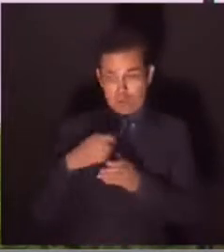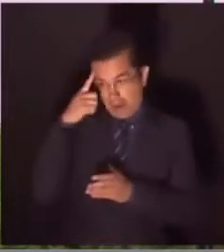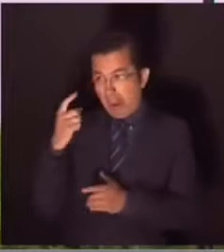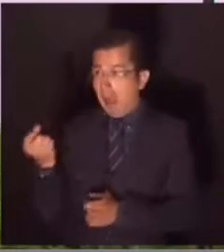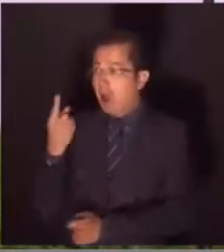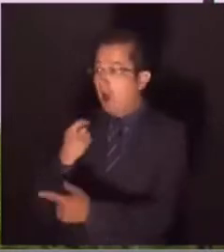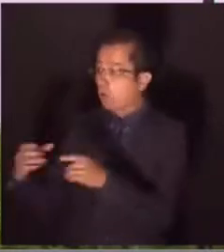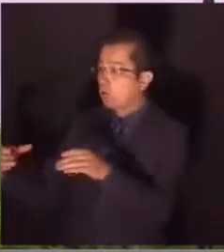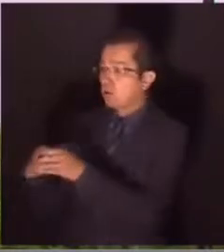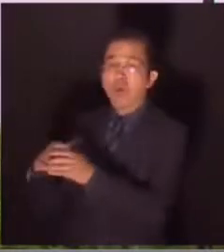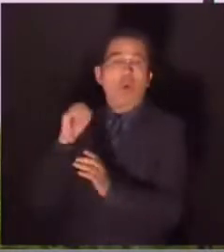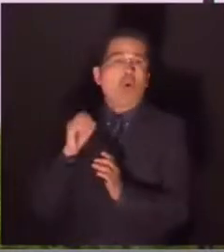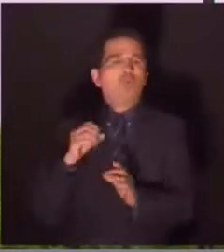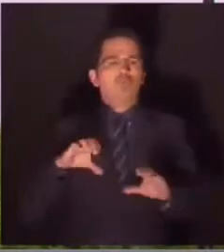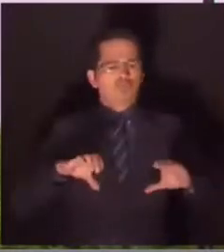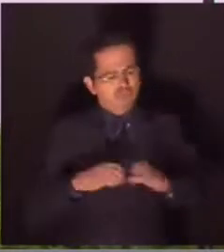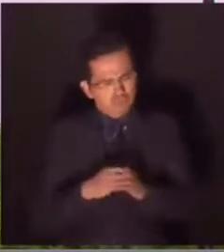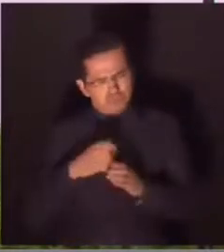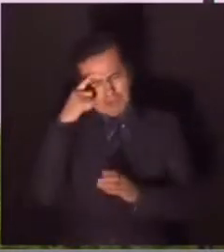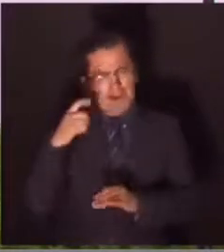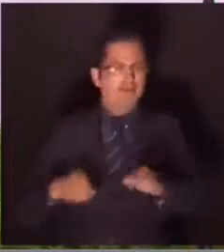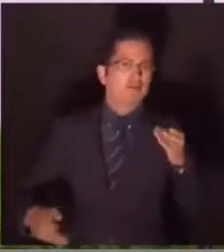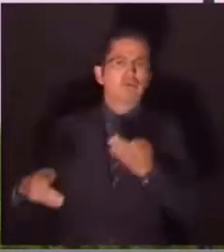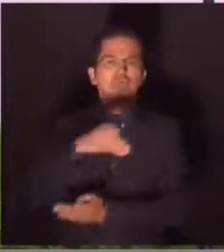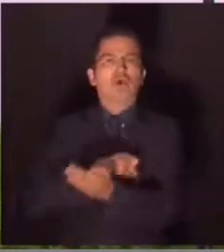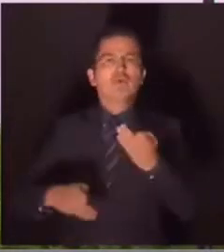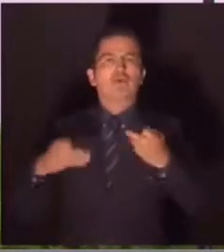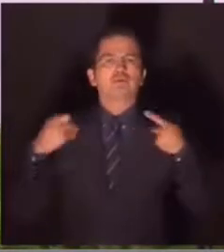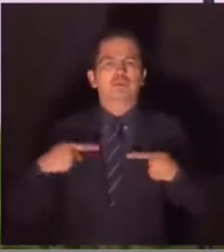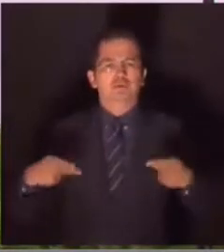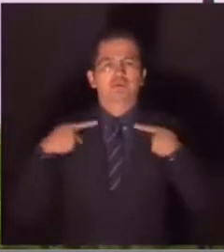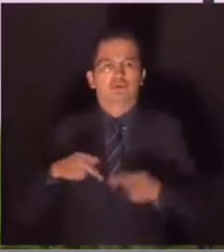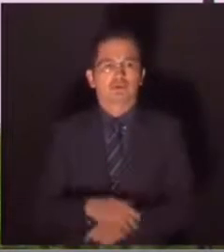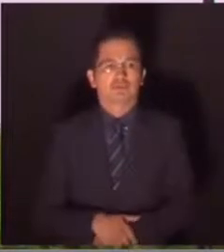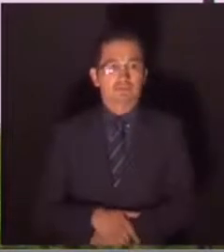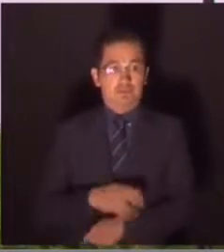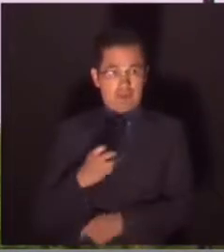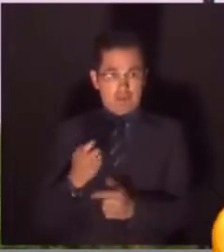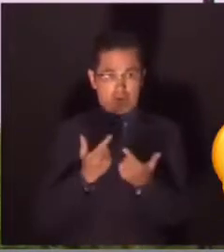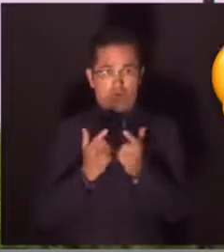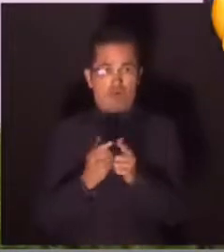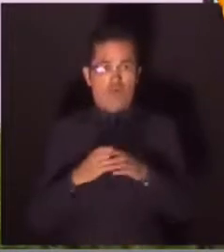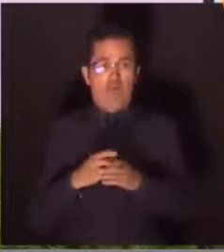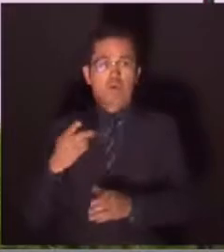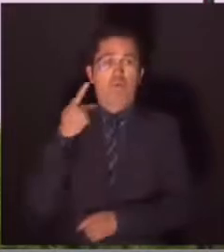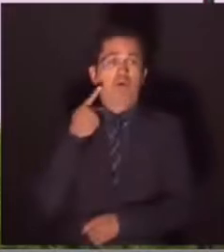la dirigencia? Un partido sin torniquetes, un partido